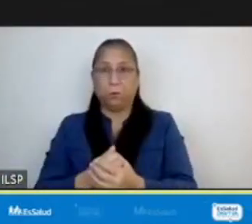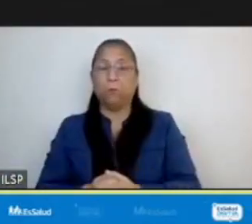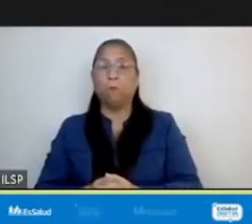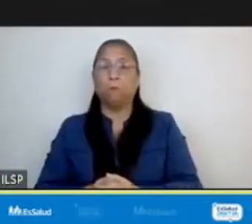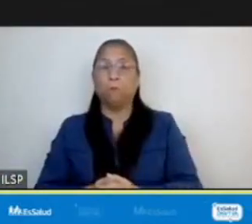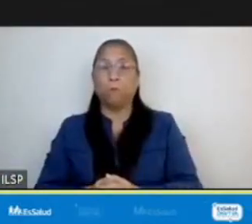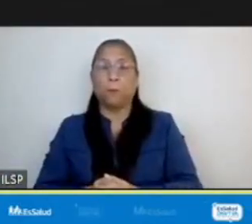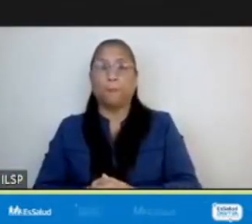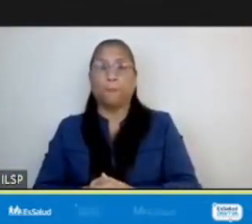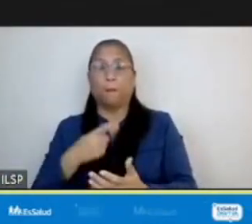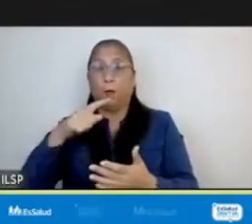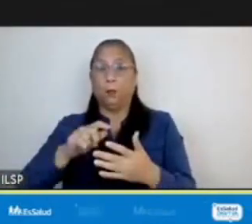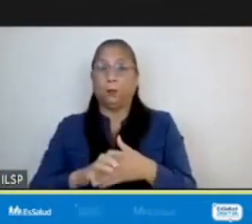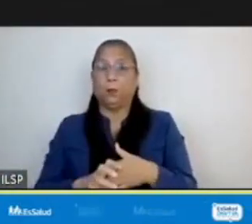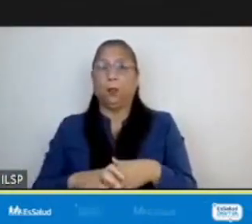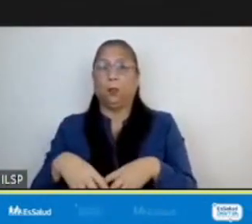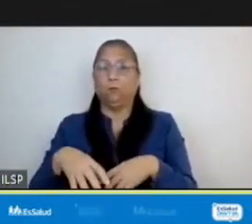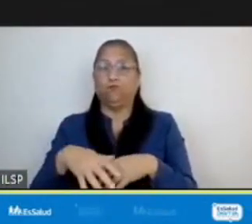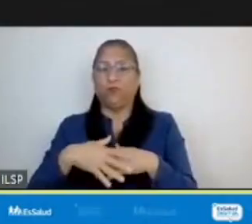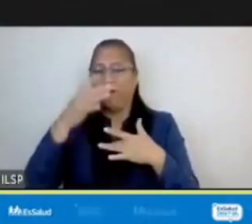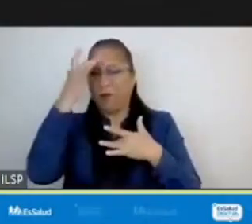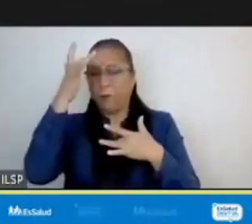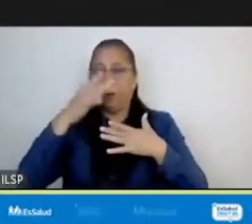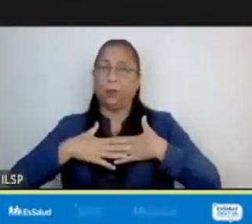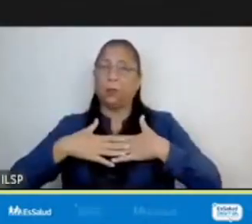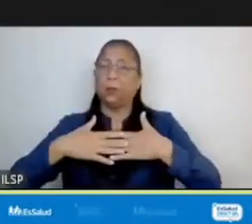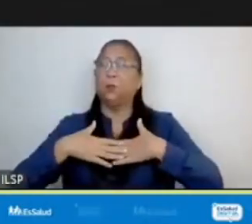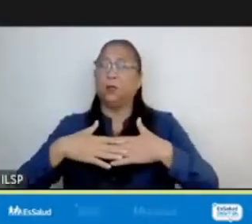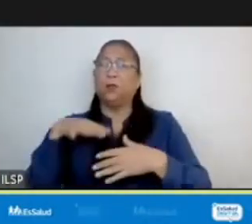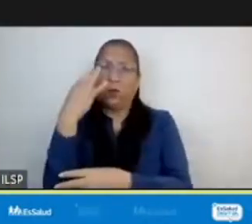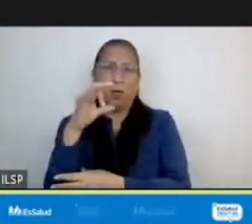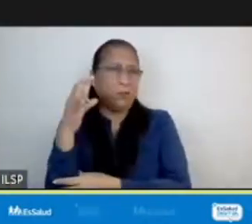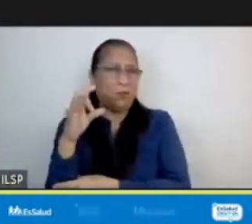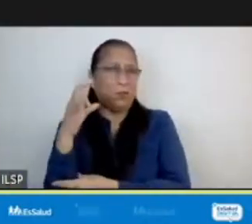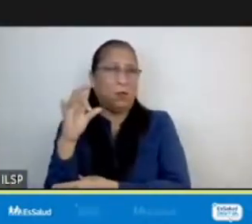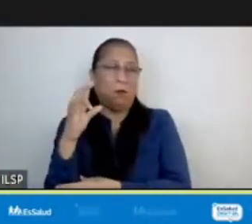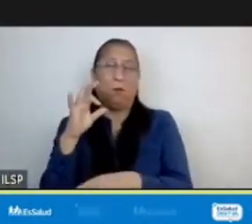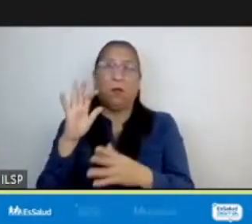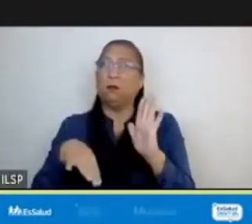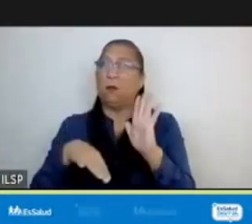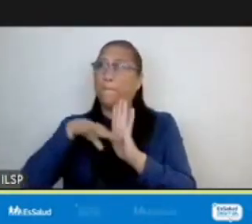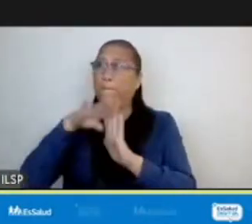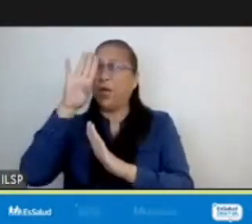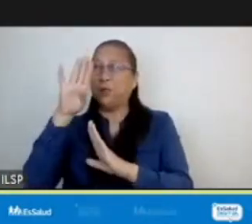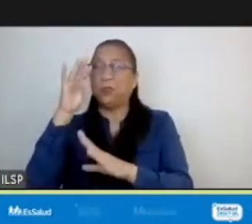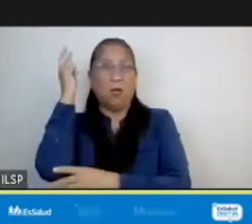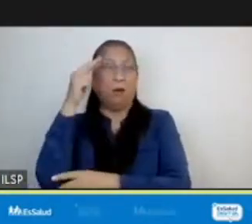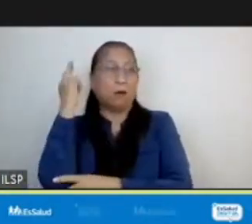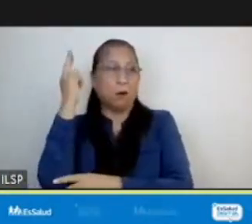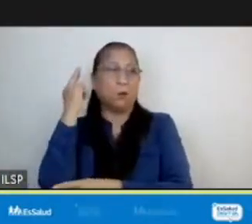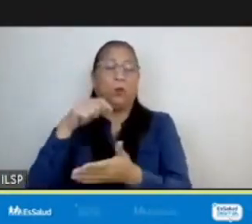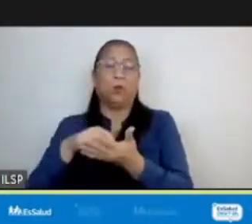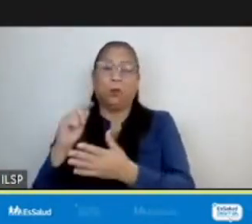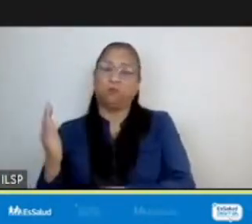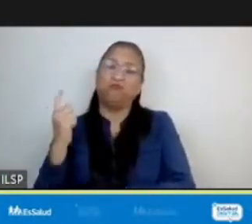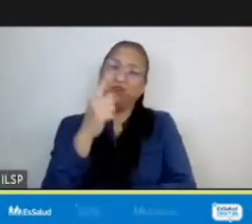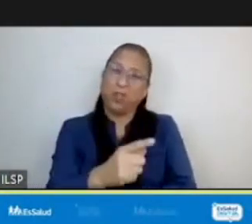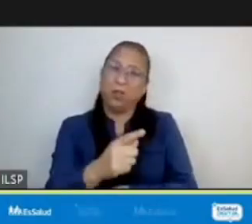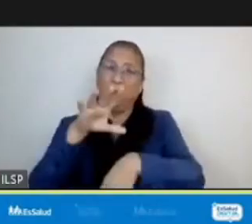Las infecciones respiratorias suelen ser en general la mayor causa de atención en consultas